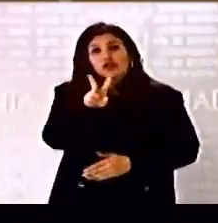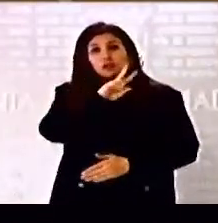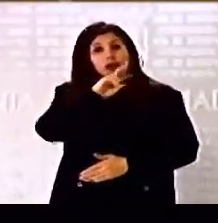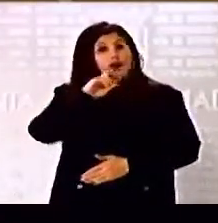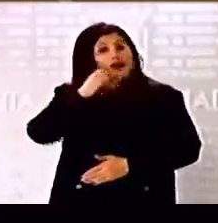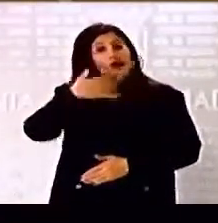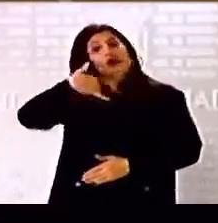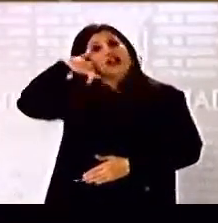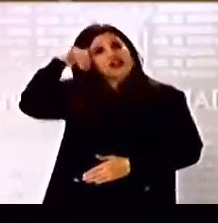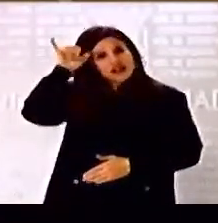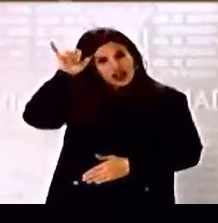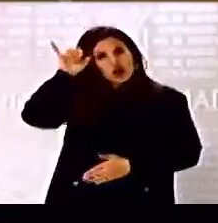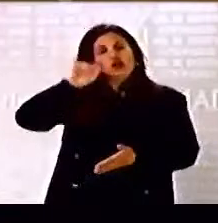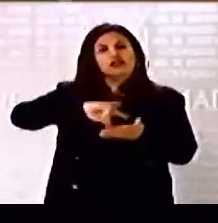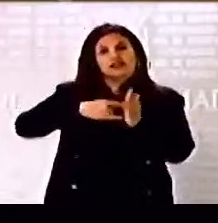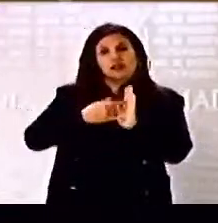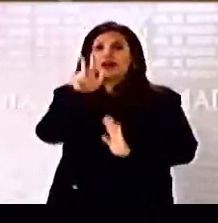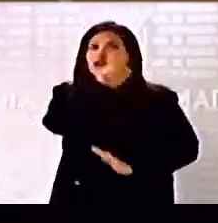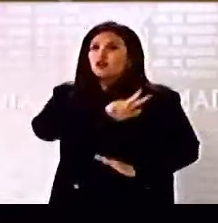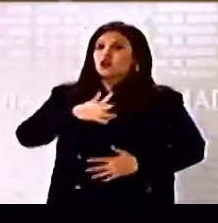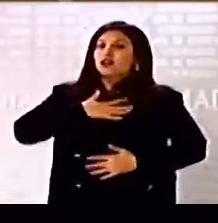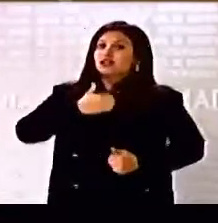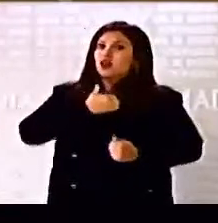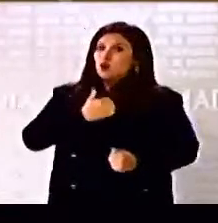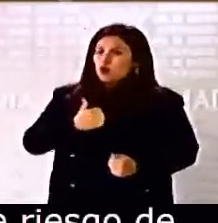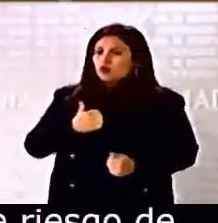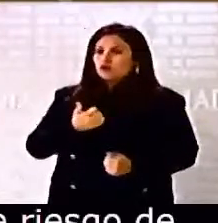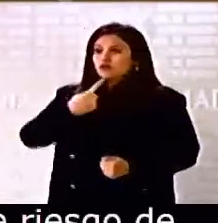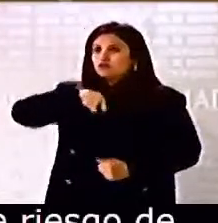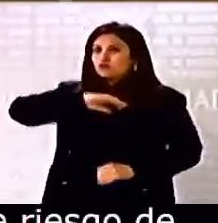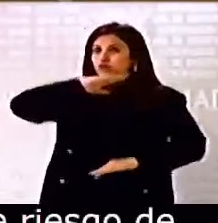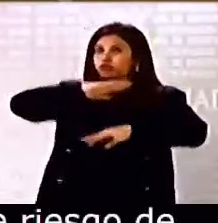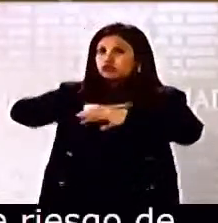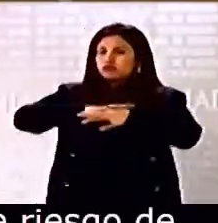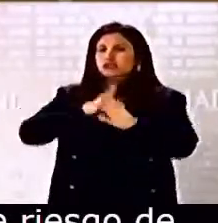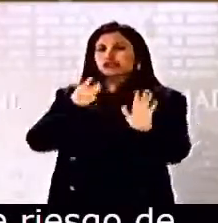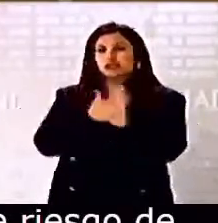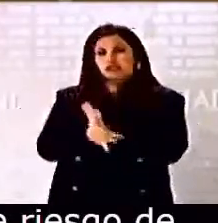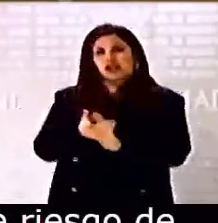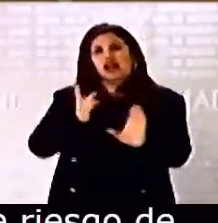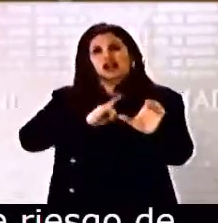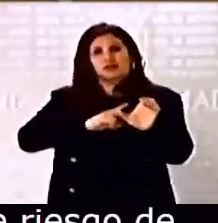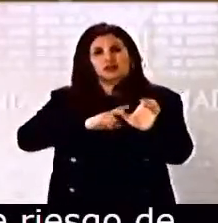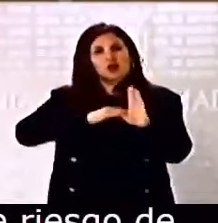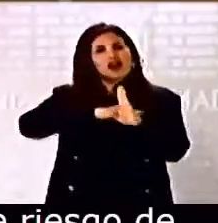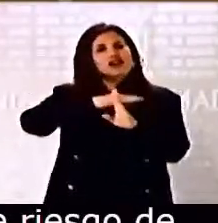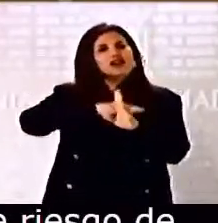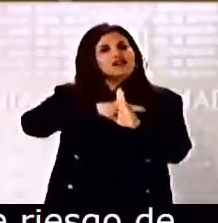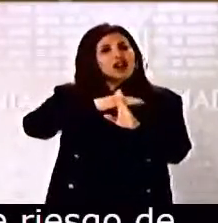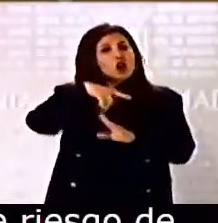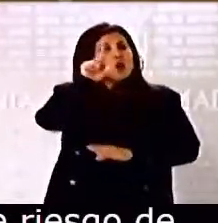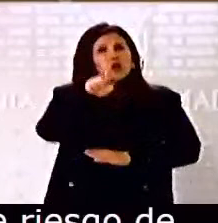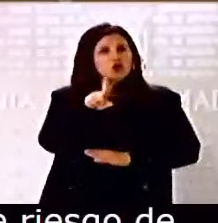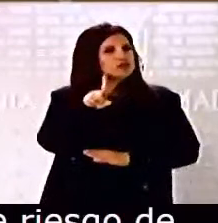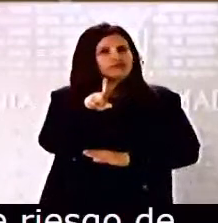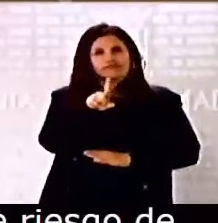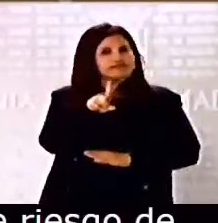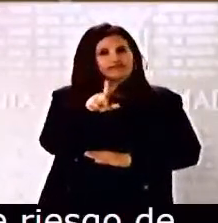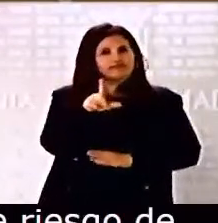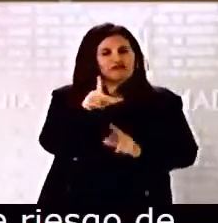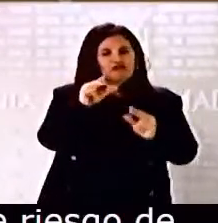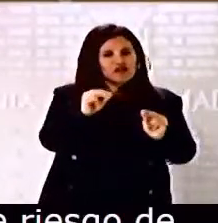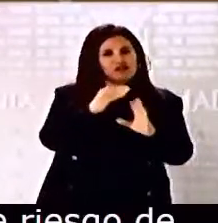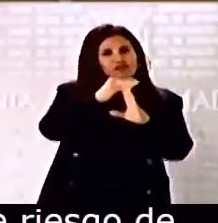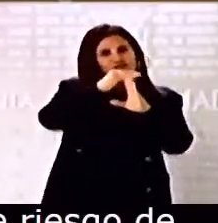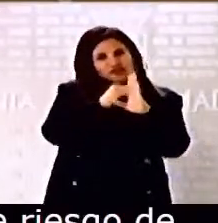están permitiendo estar en un nivel de alerta de nueva normalidad, ya ni siquiera en un nivel de alerta 1.